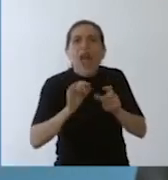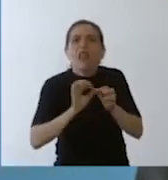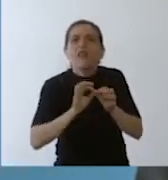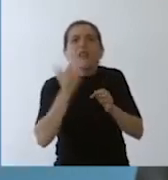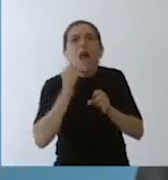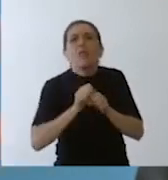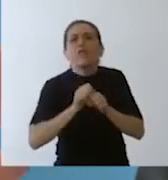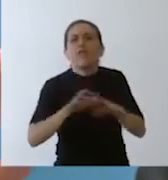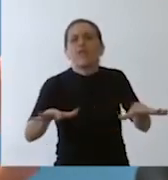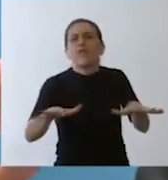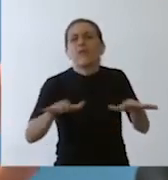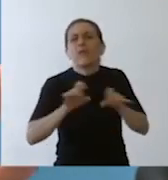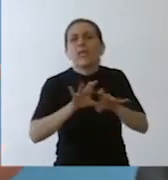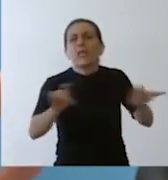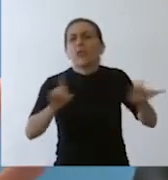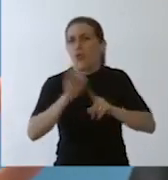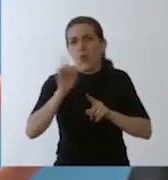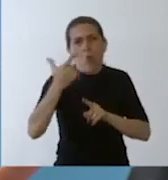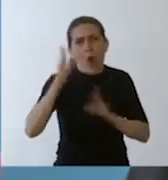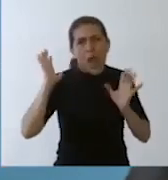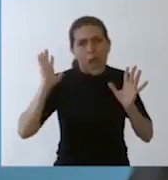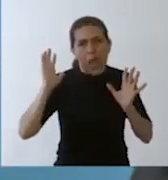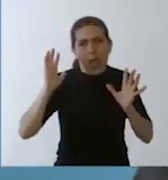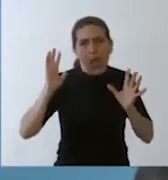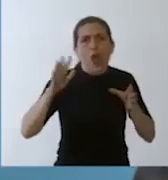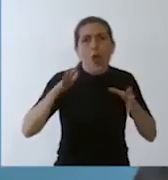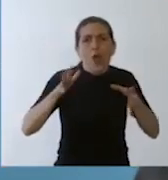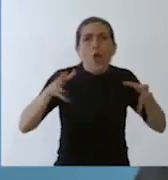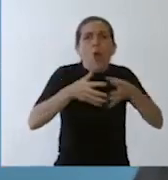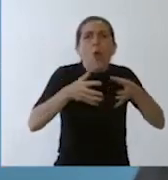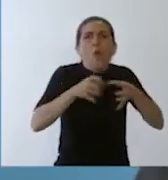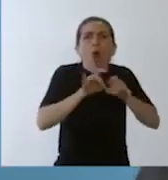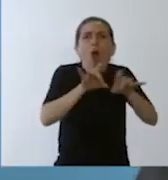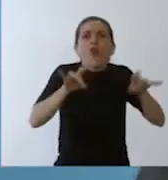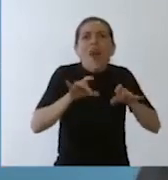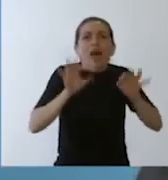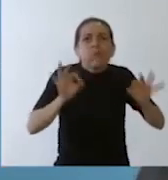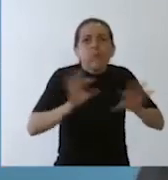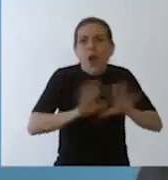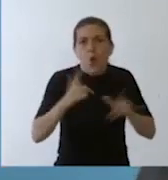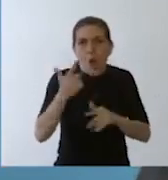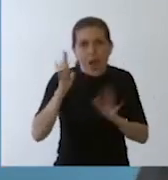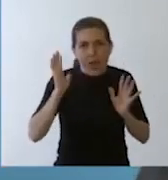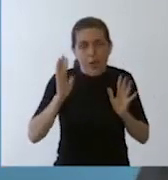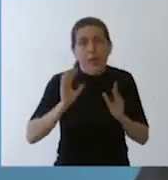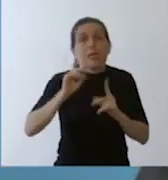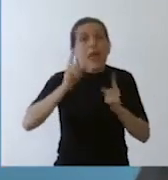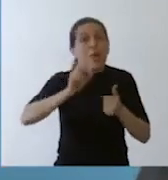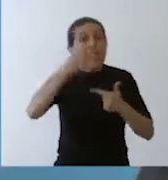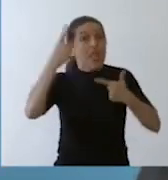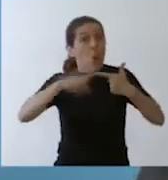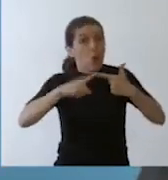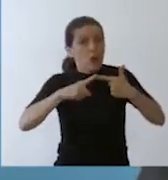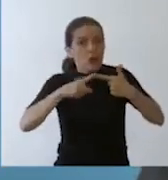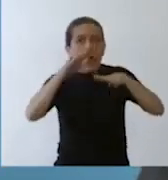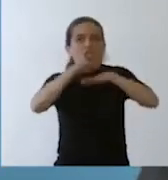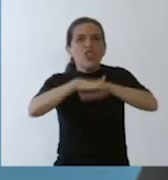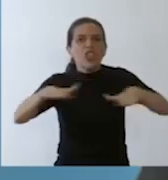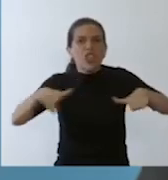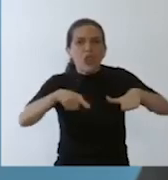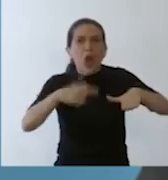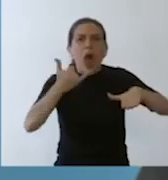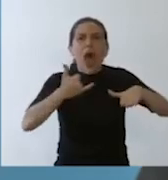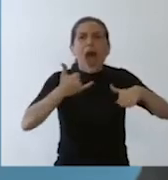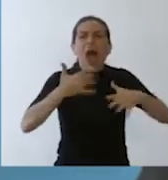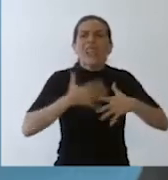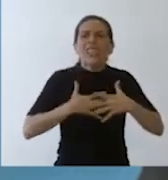circulación, no tenemos circulación comunitaria. Los chicos, el segundo punto es que los chicos hacen formas leves